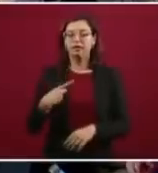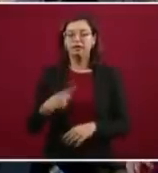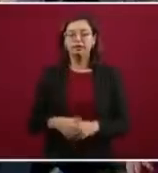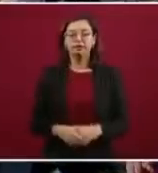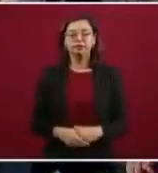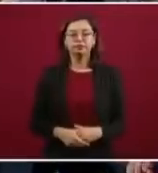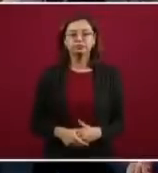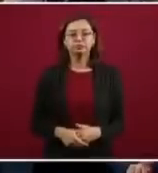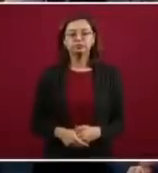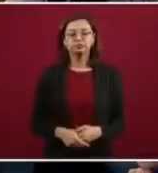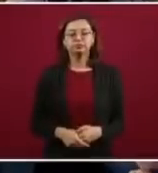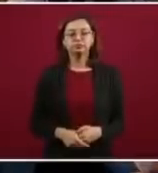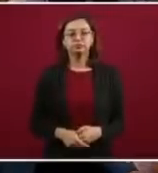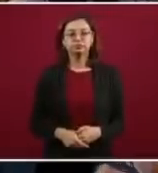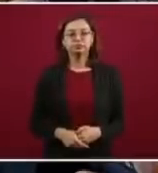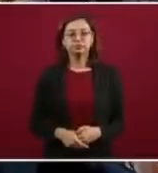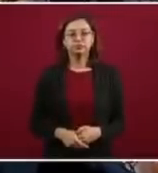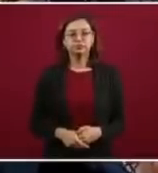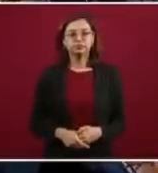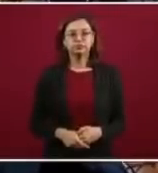Que se haya fundado